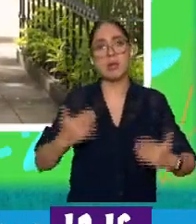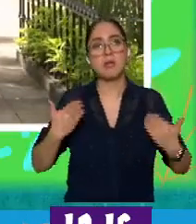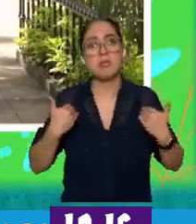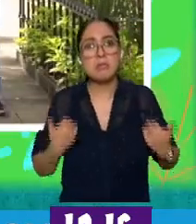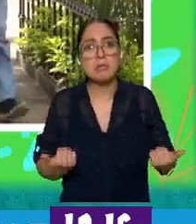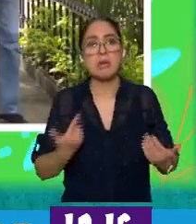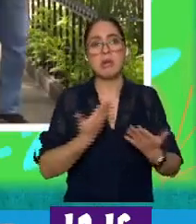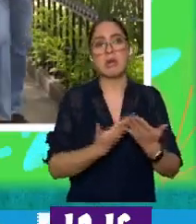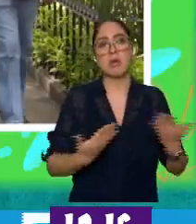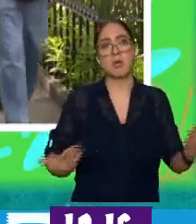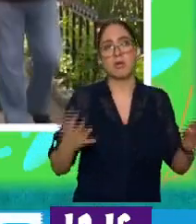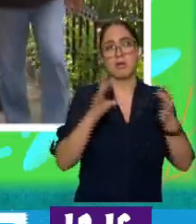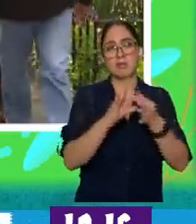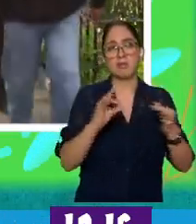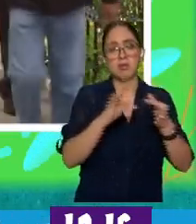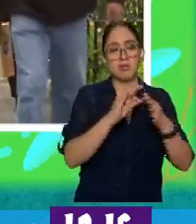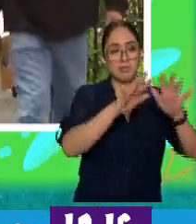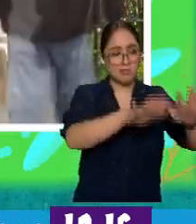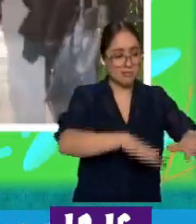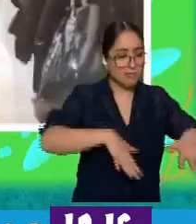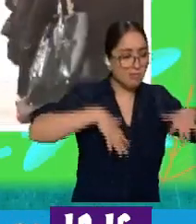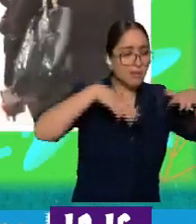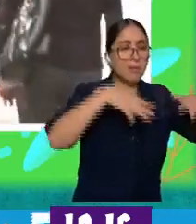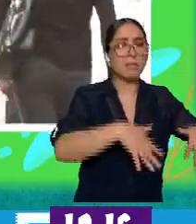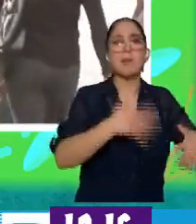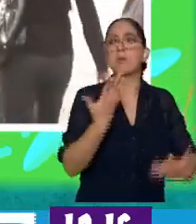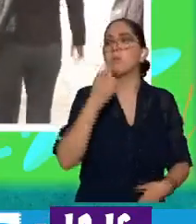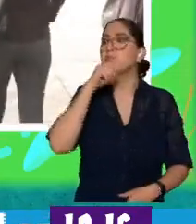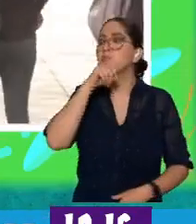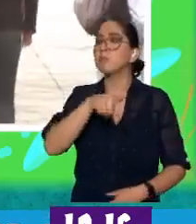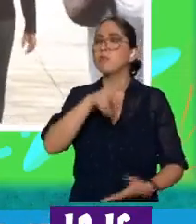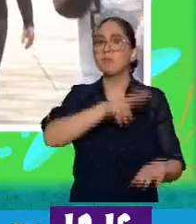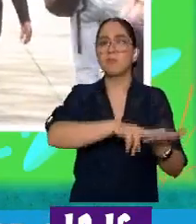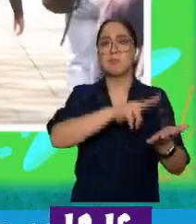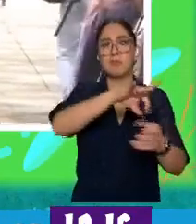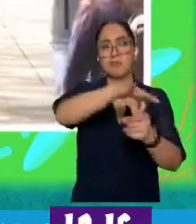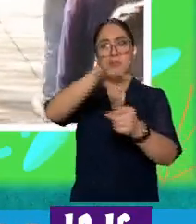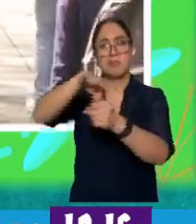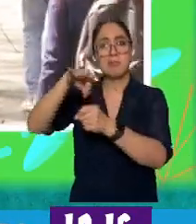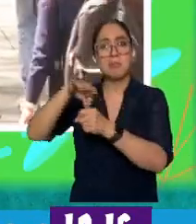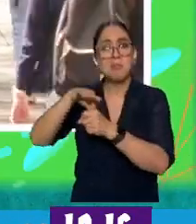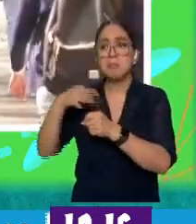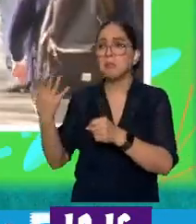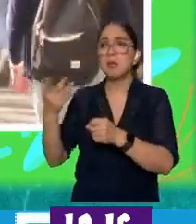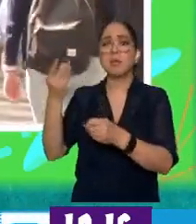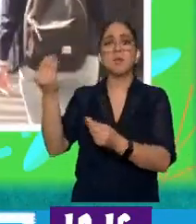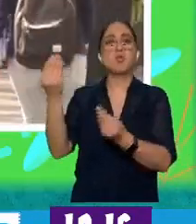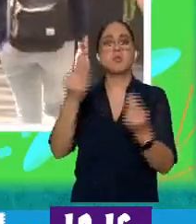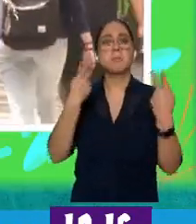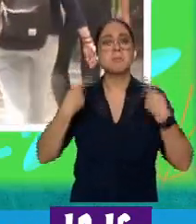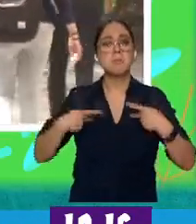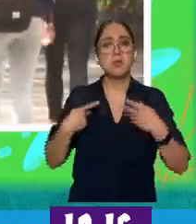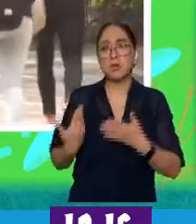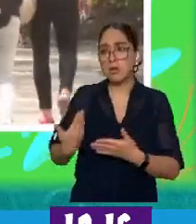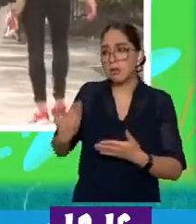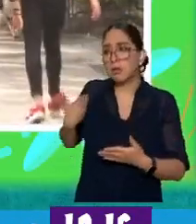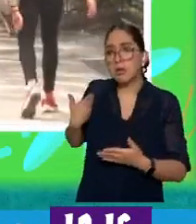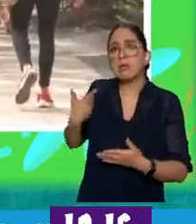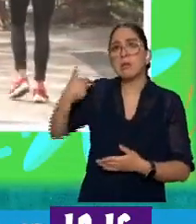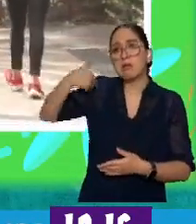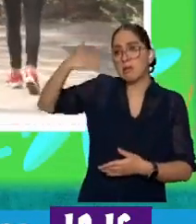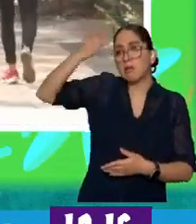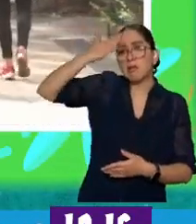parlamento o la democracia, etcétera. Pero nosotros nos quedamos atoradones más hacia el principio, que sería formas como de